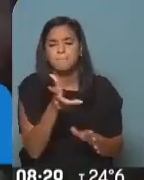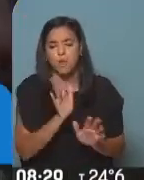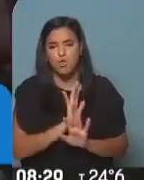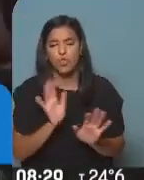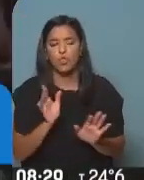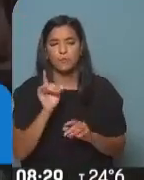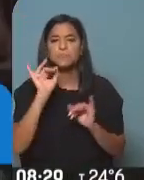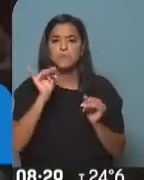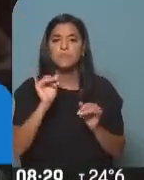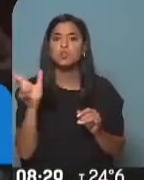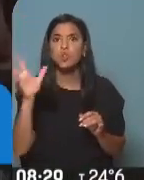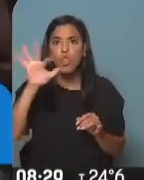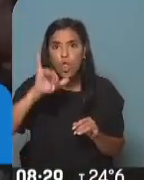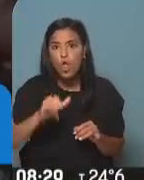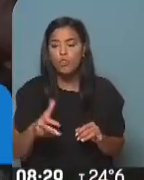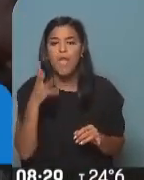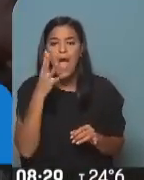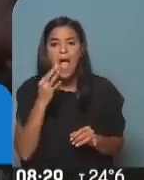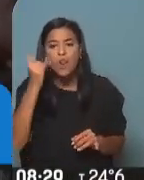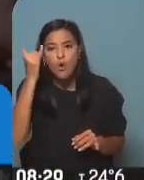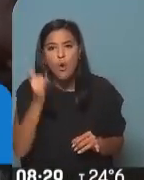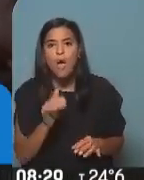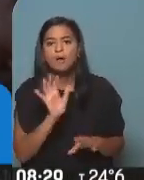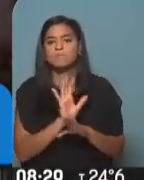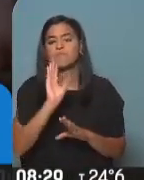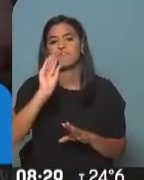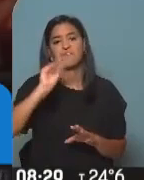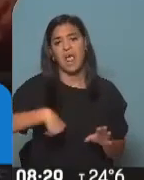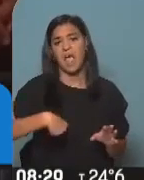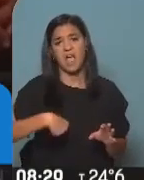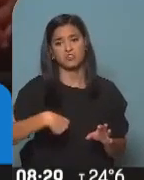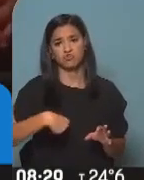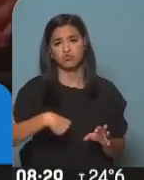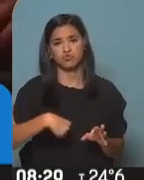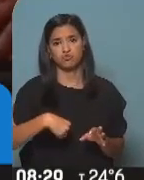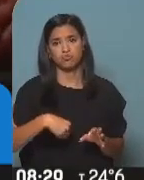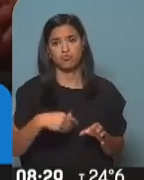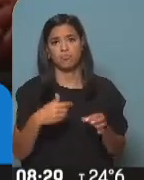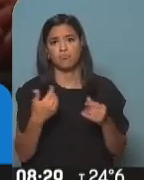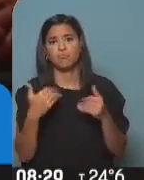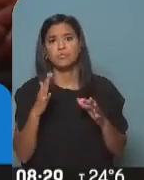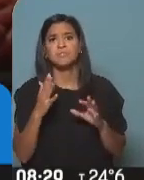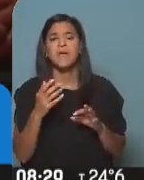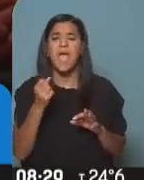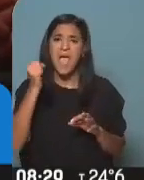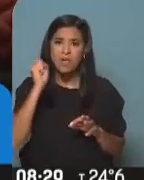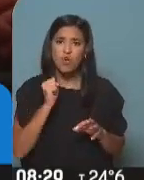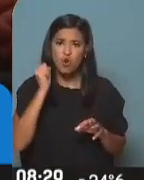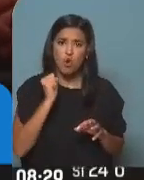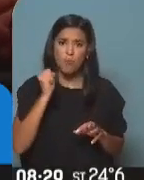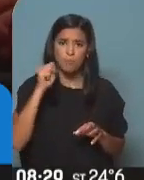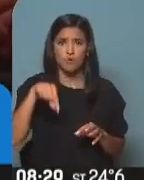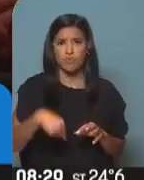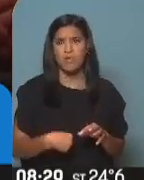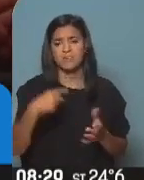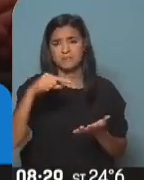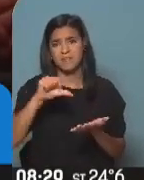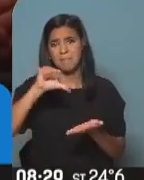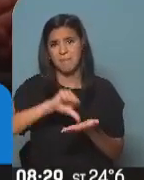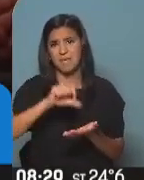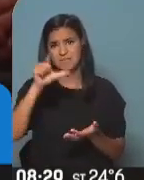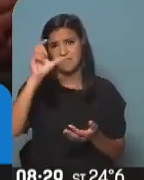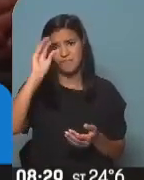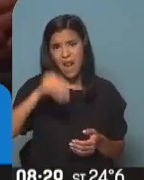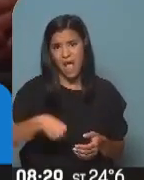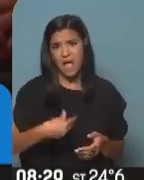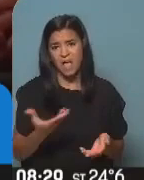los días al ciudadano le pasa algo por el fracaso posiblemente más económico de este país, ¿no? Entonces hoy